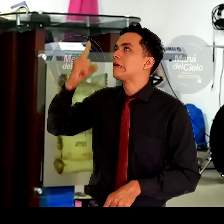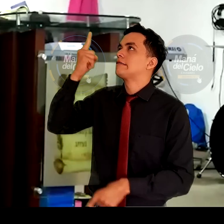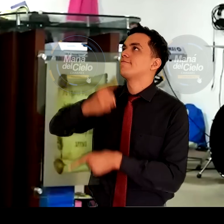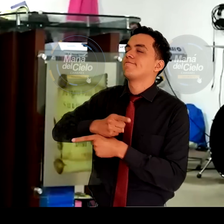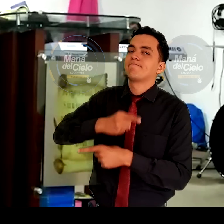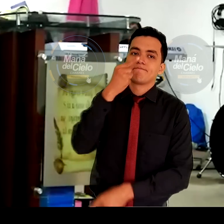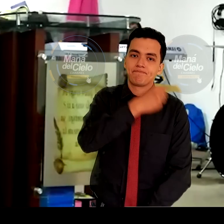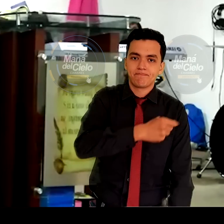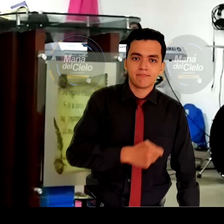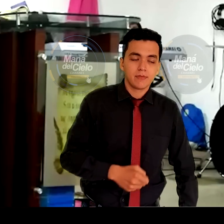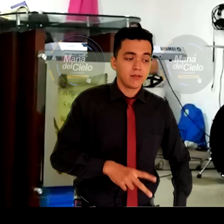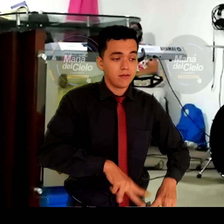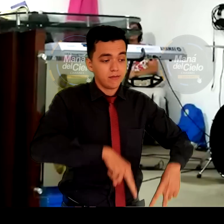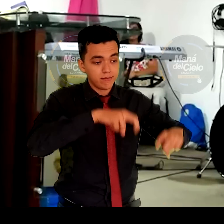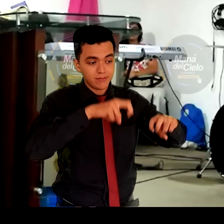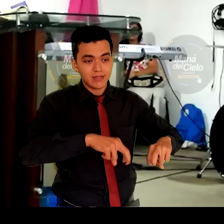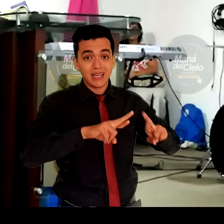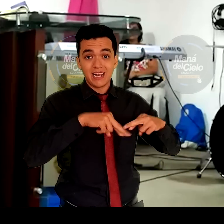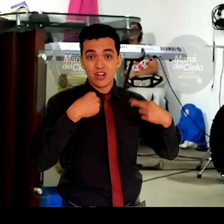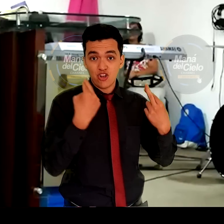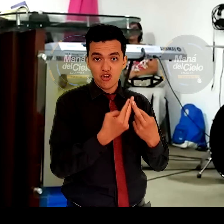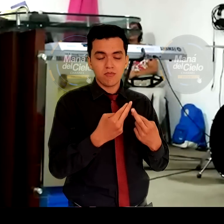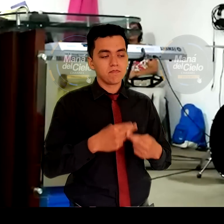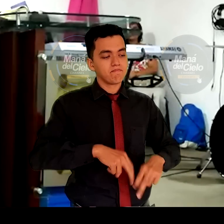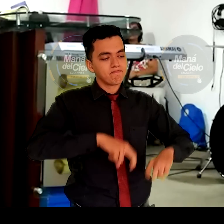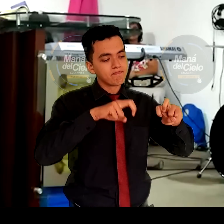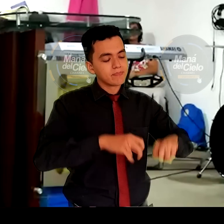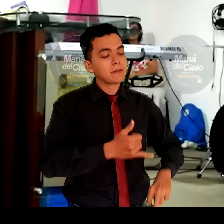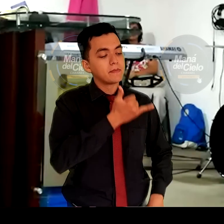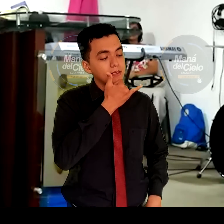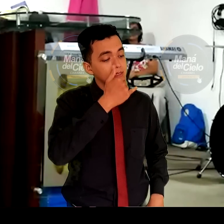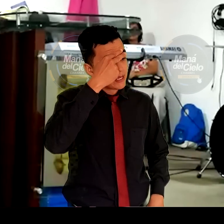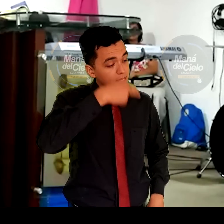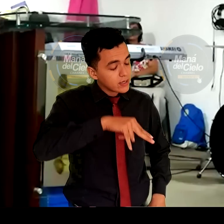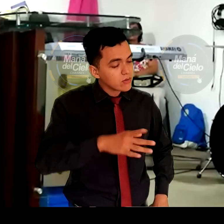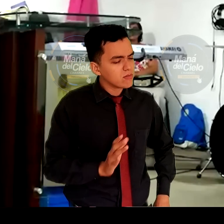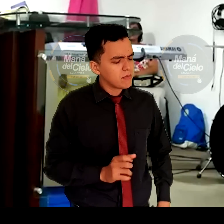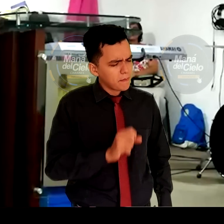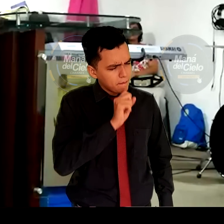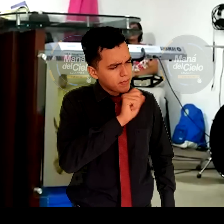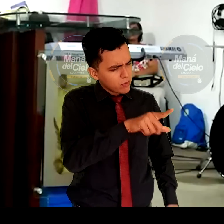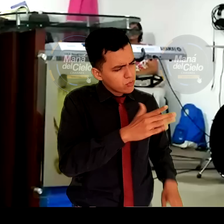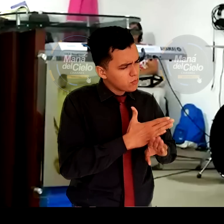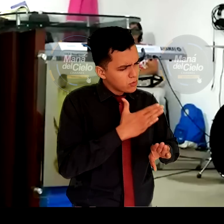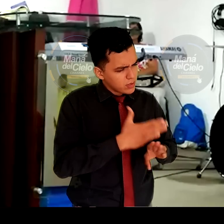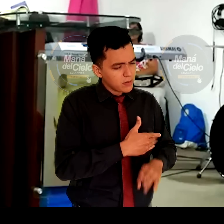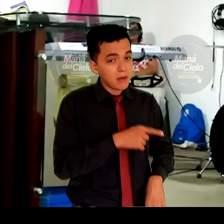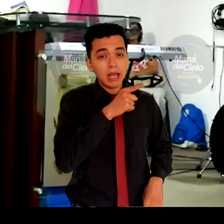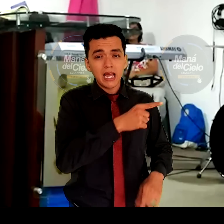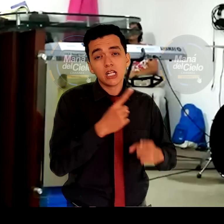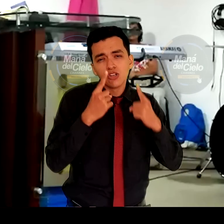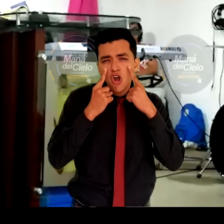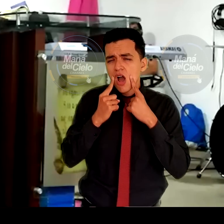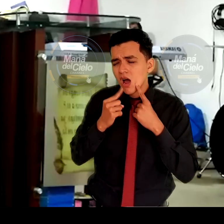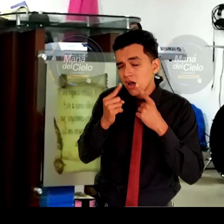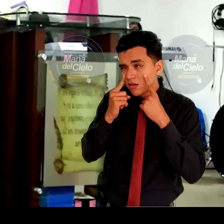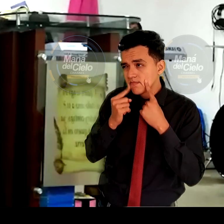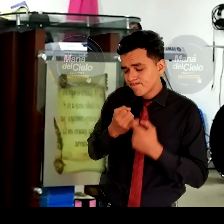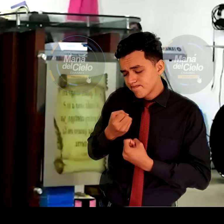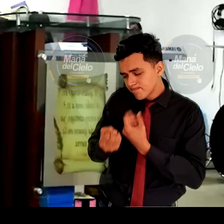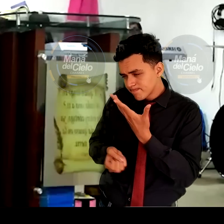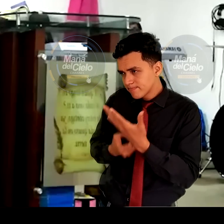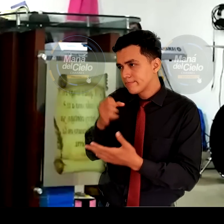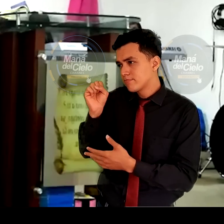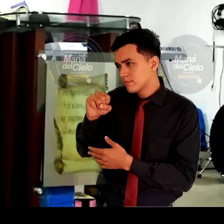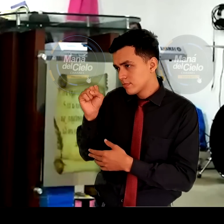tiene dificultades. Y el muchacho que tenía un carácter introvertido, que no hablaba, comenzó a llorar, comenzó a contarle a la mamá, sí,